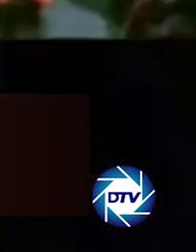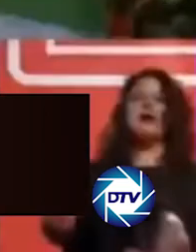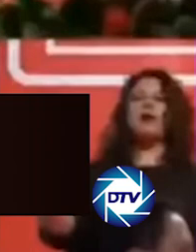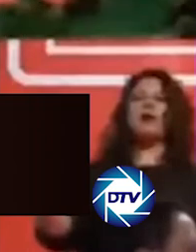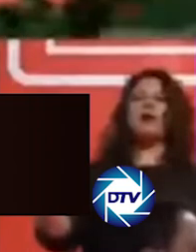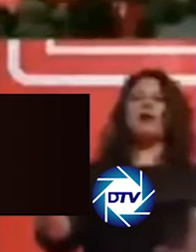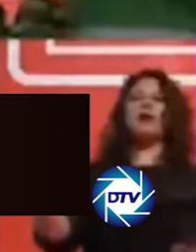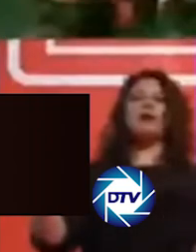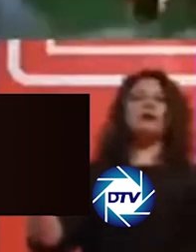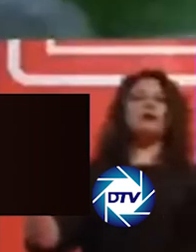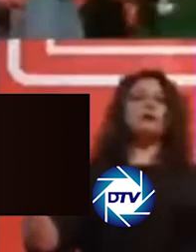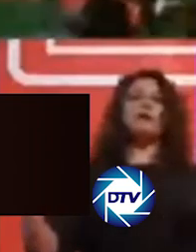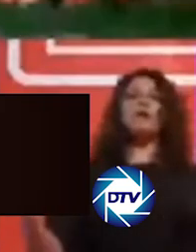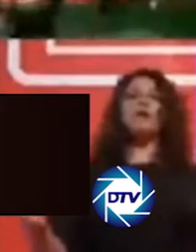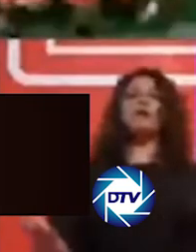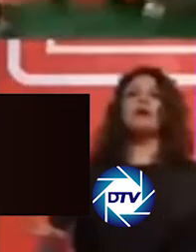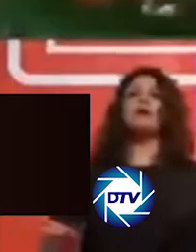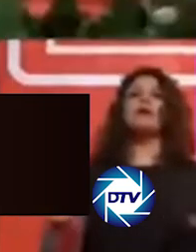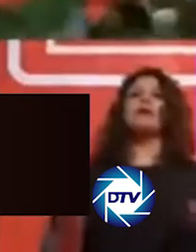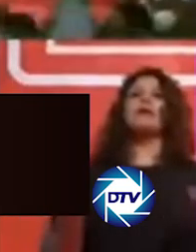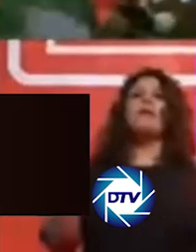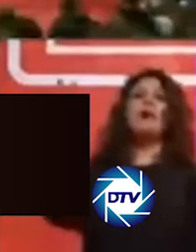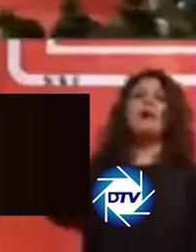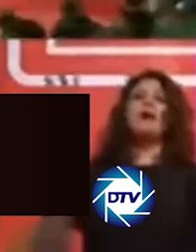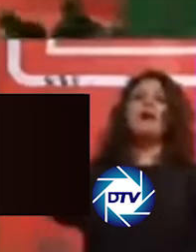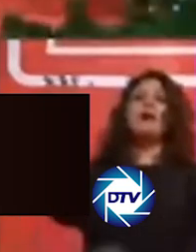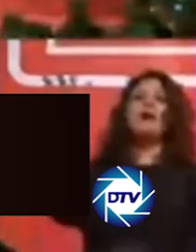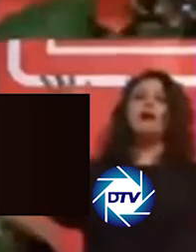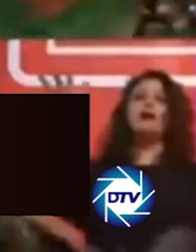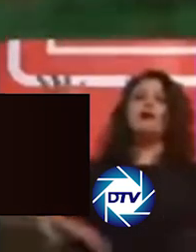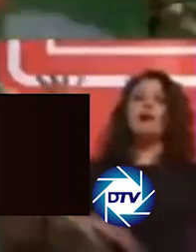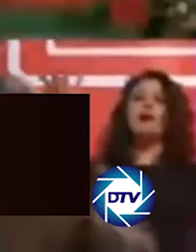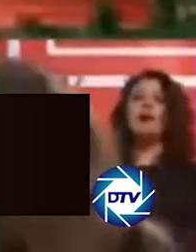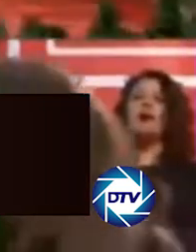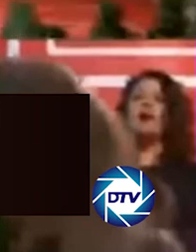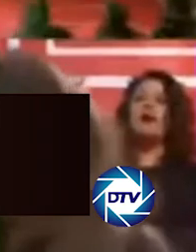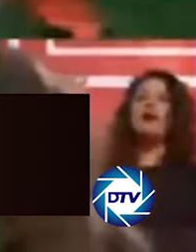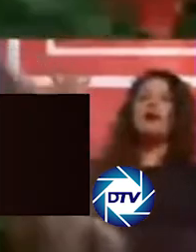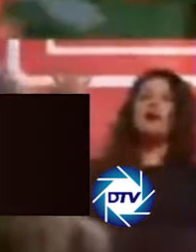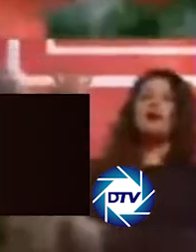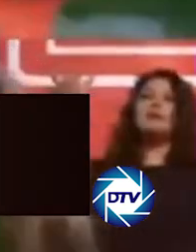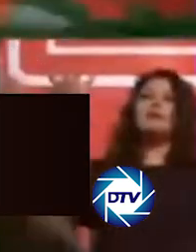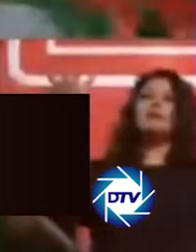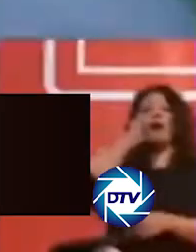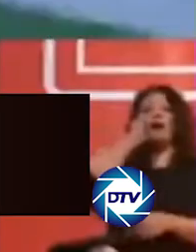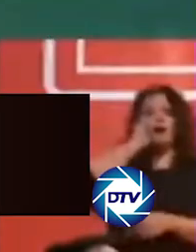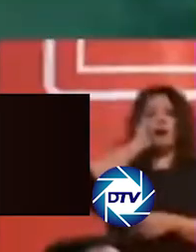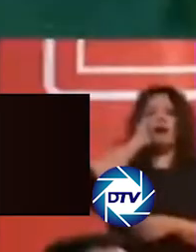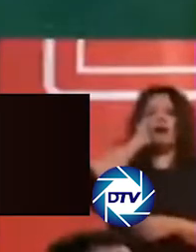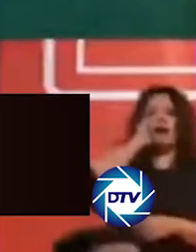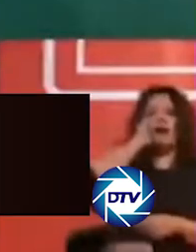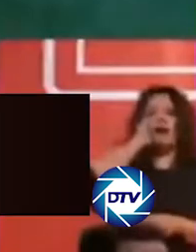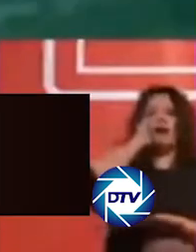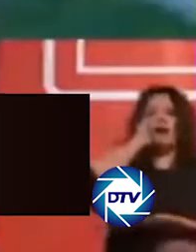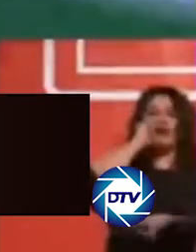a preguntarle precisamente a Juan Espada, ¿no? Decía, usted dice que somos periodistas no informados, nos hemos informado. Su mujer